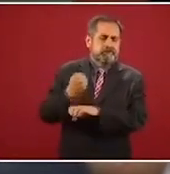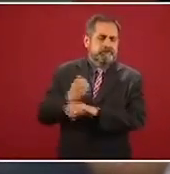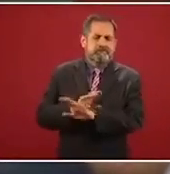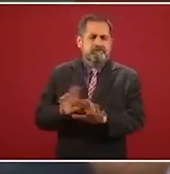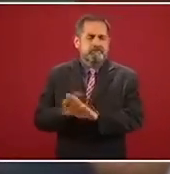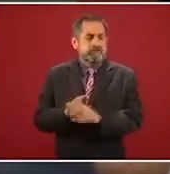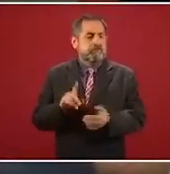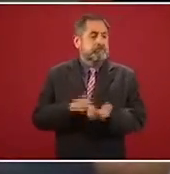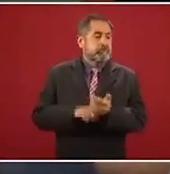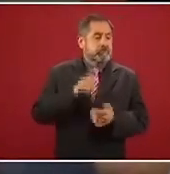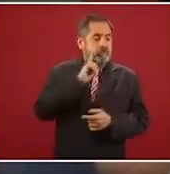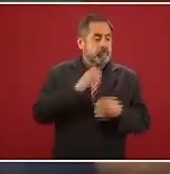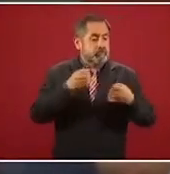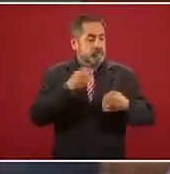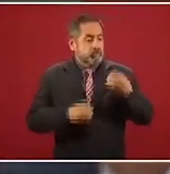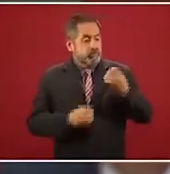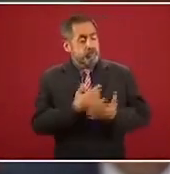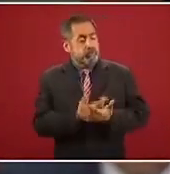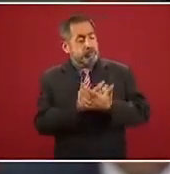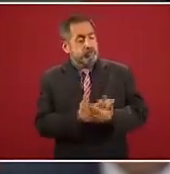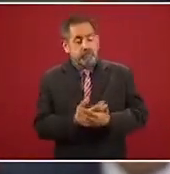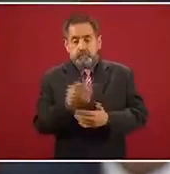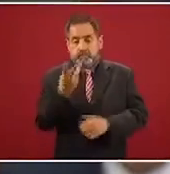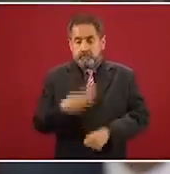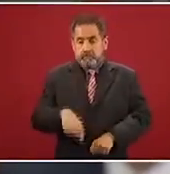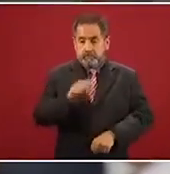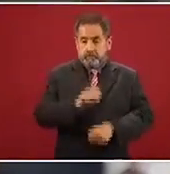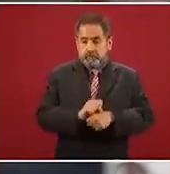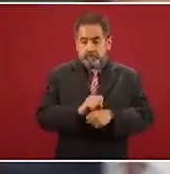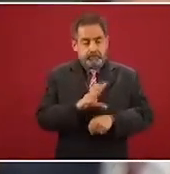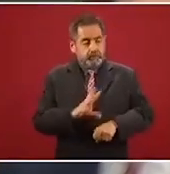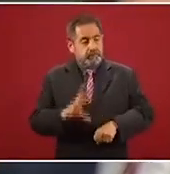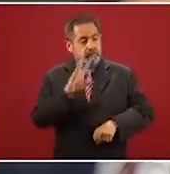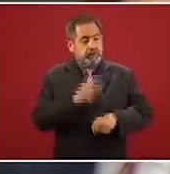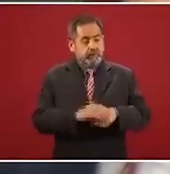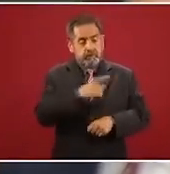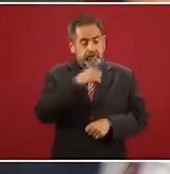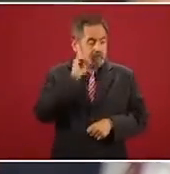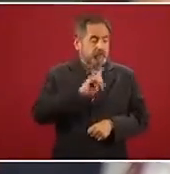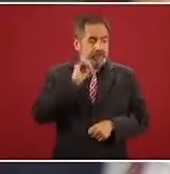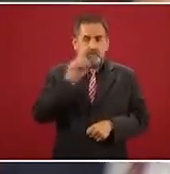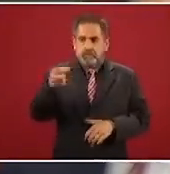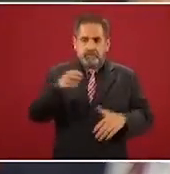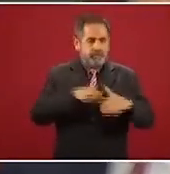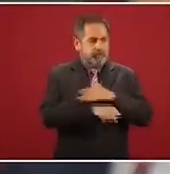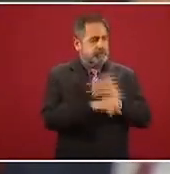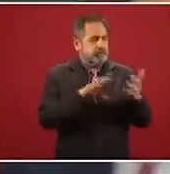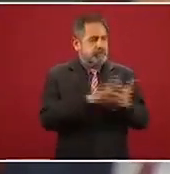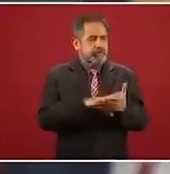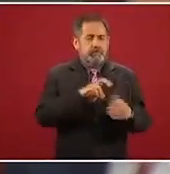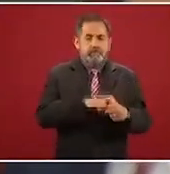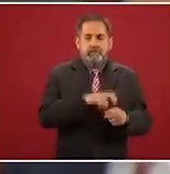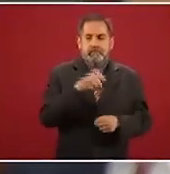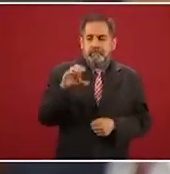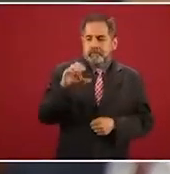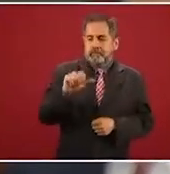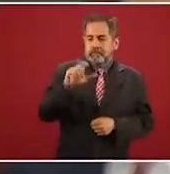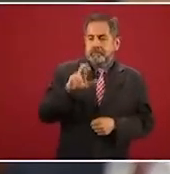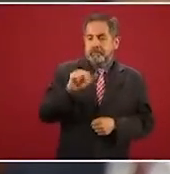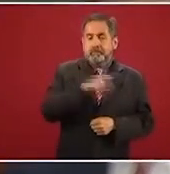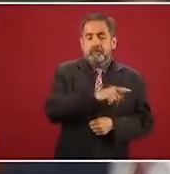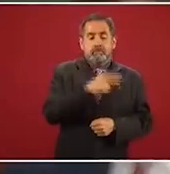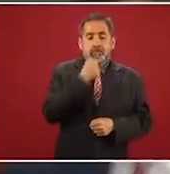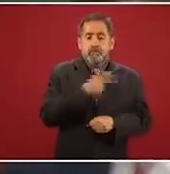jueza había tardado 3 semanas en autorizar el traslado de una detenida ingresada a la cárcel distrital de Calera, donde fue violada por un